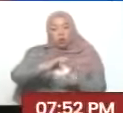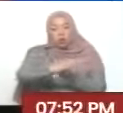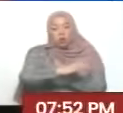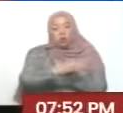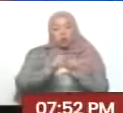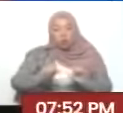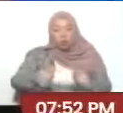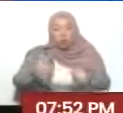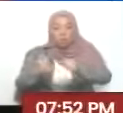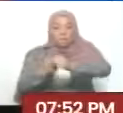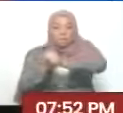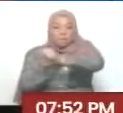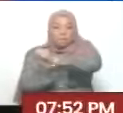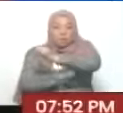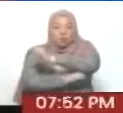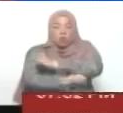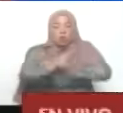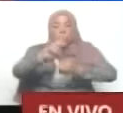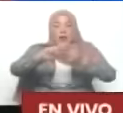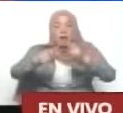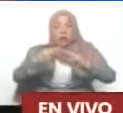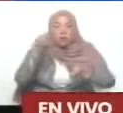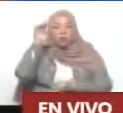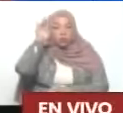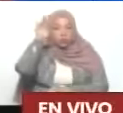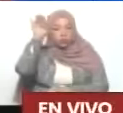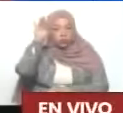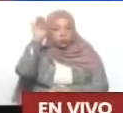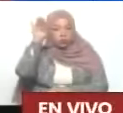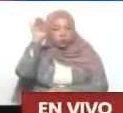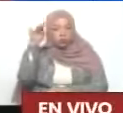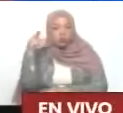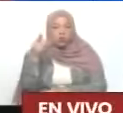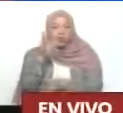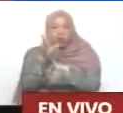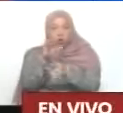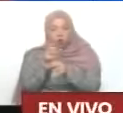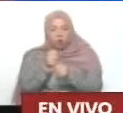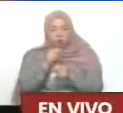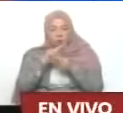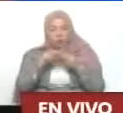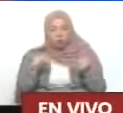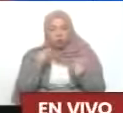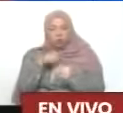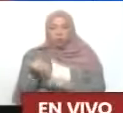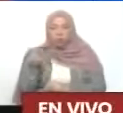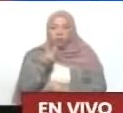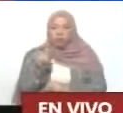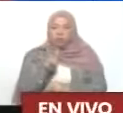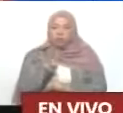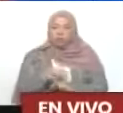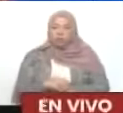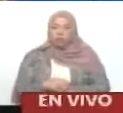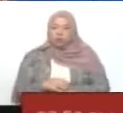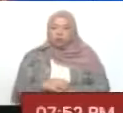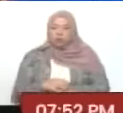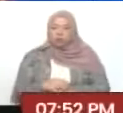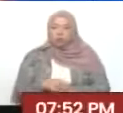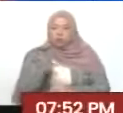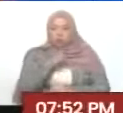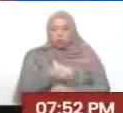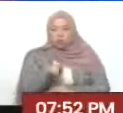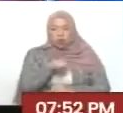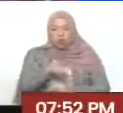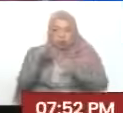base para construir la paz del futuro. El compromiso que tenemos para eso. Vino un clérigo allí en la